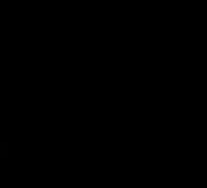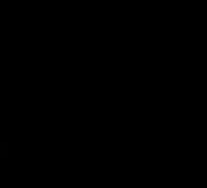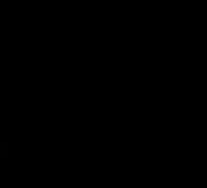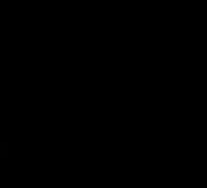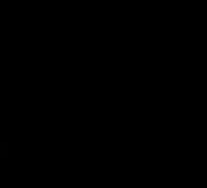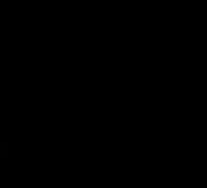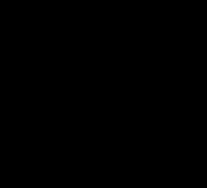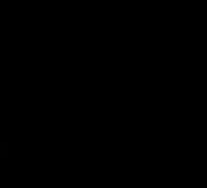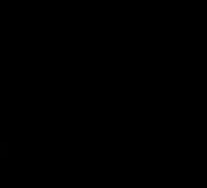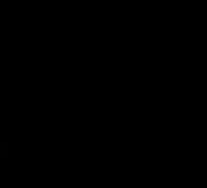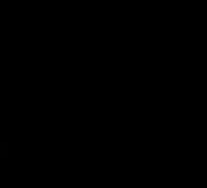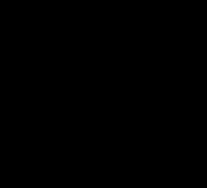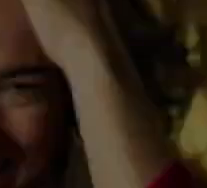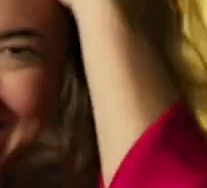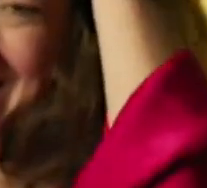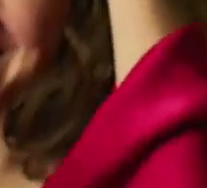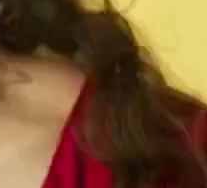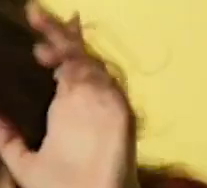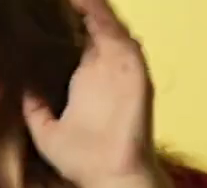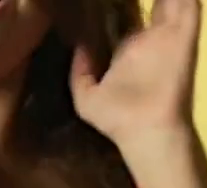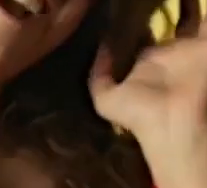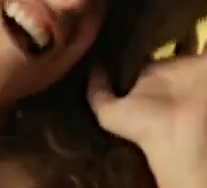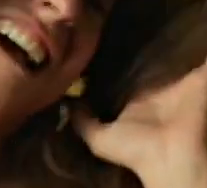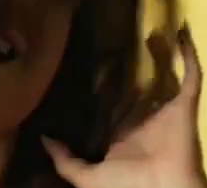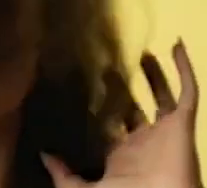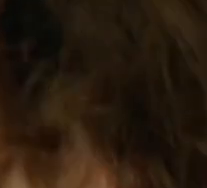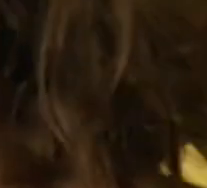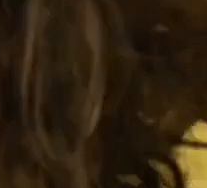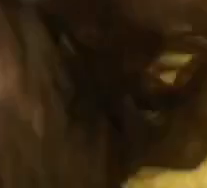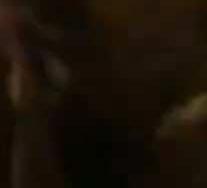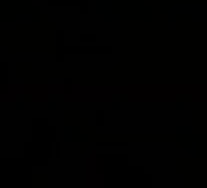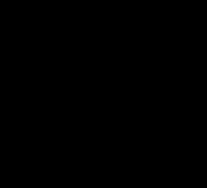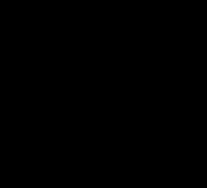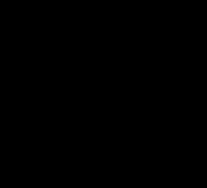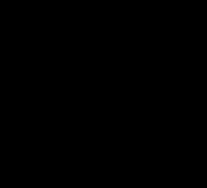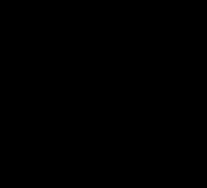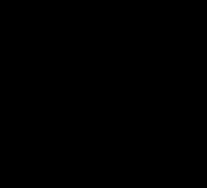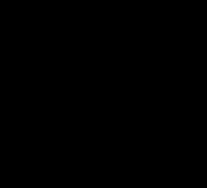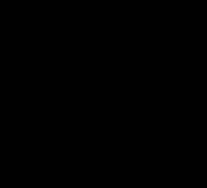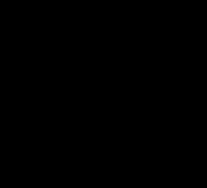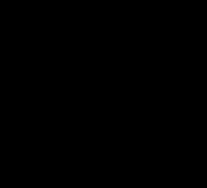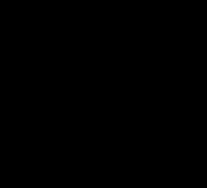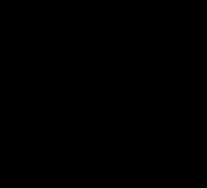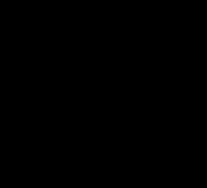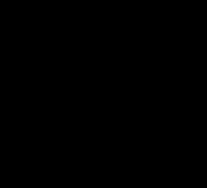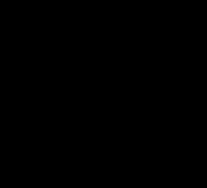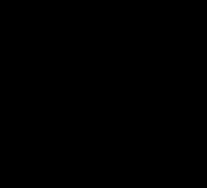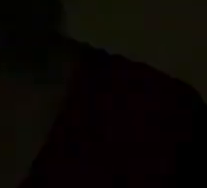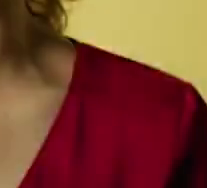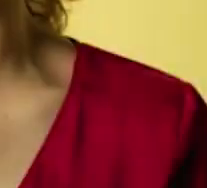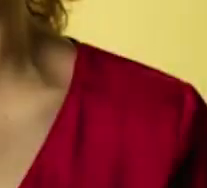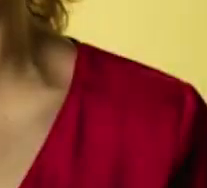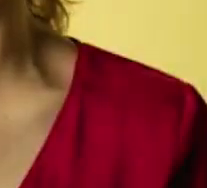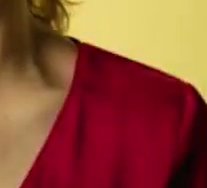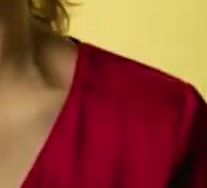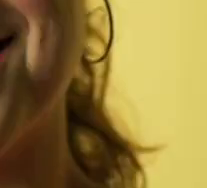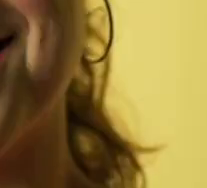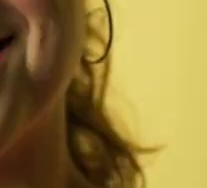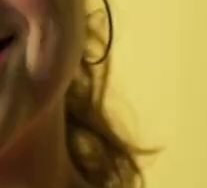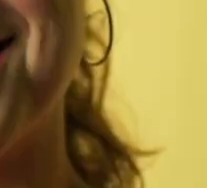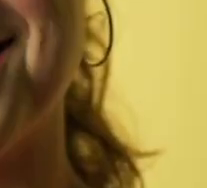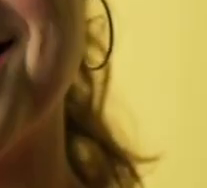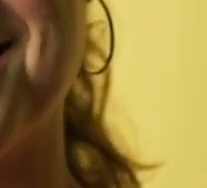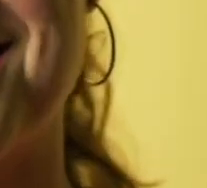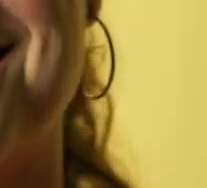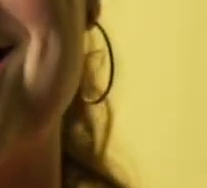Esta es tu cara con cocaína. Esta tu cara cuando bailas. Esta es tu cara con cristal. Esta tu cara